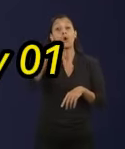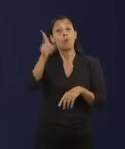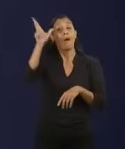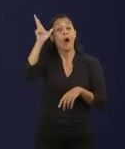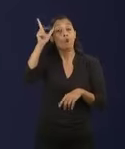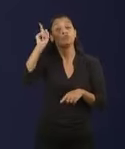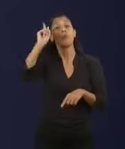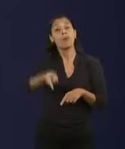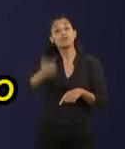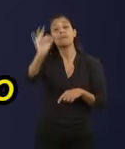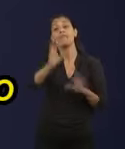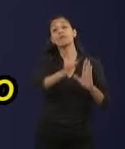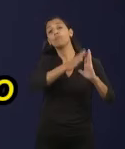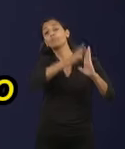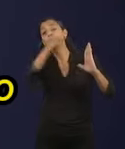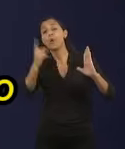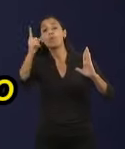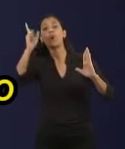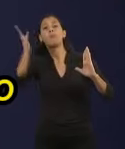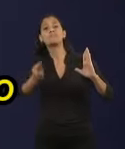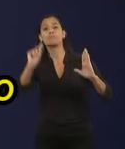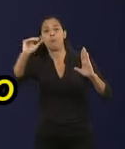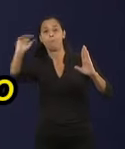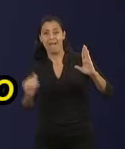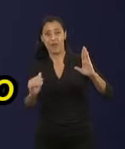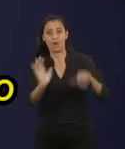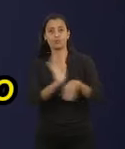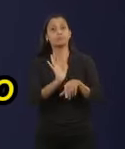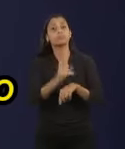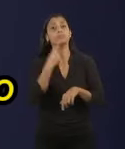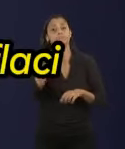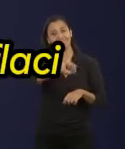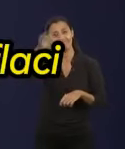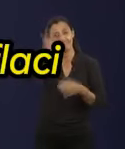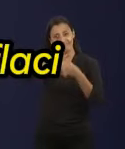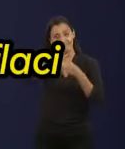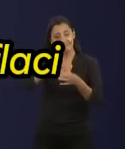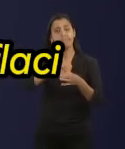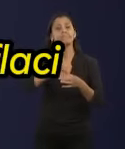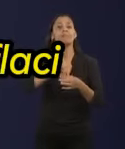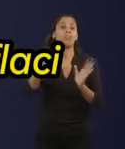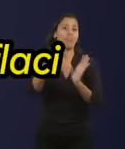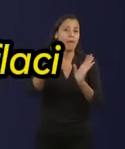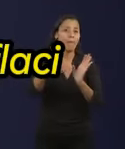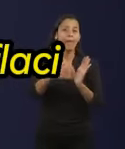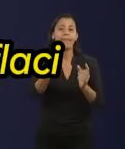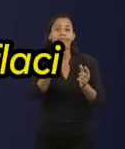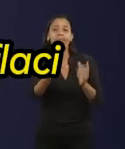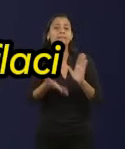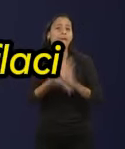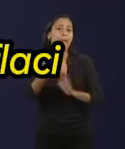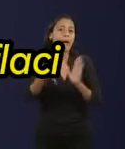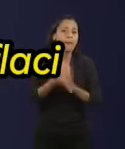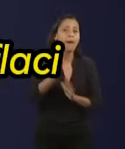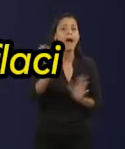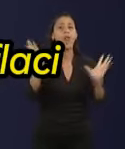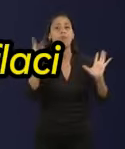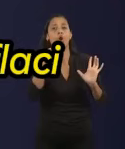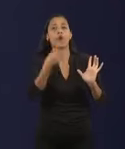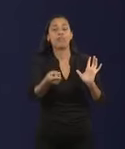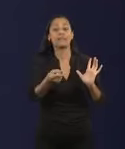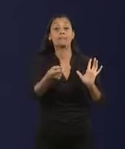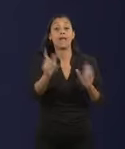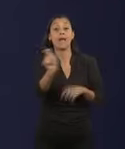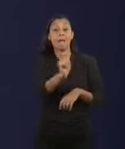1% eh De acuerdo a eh Por supuesto predicciones que indican que la inflación de